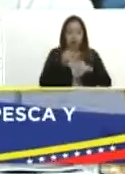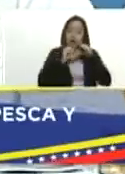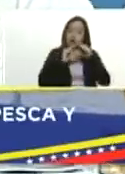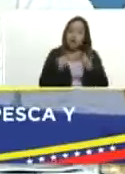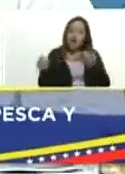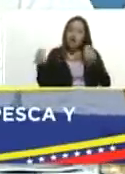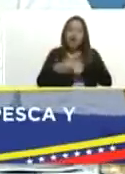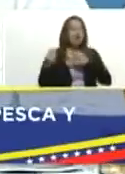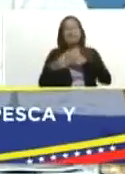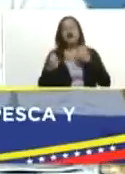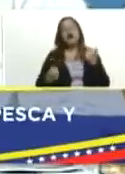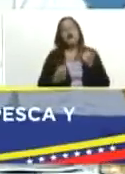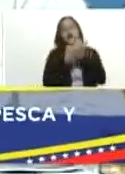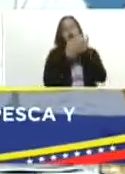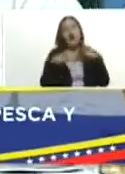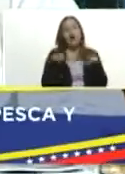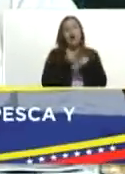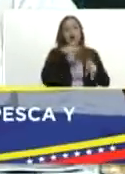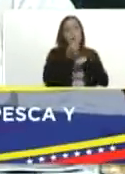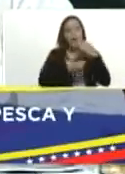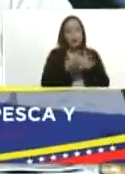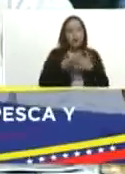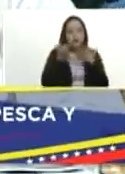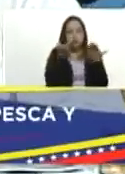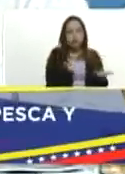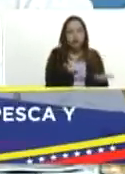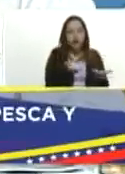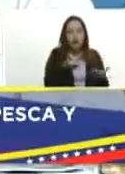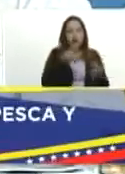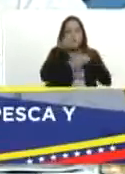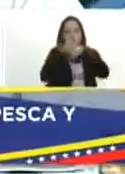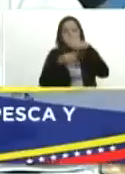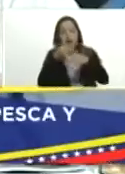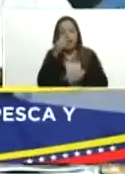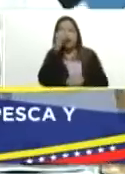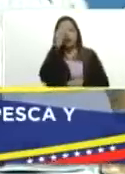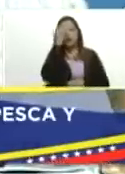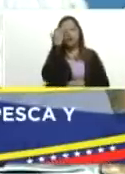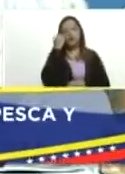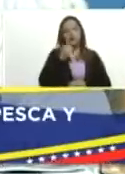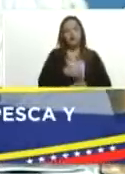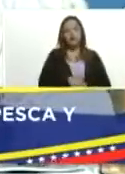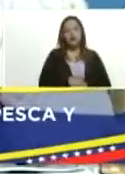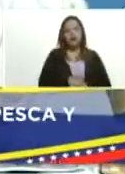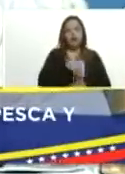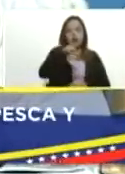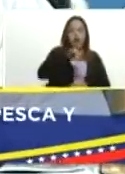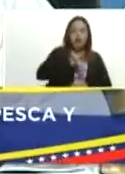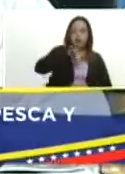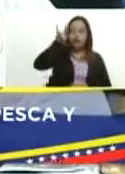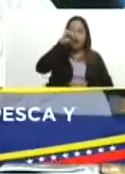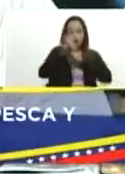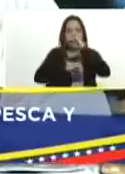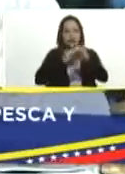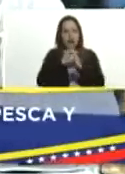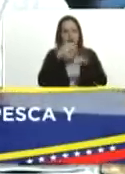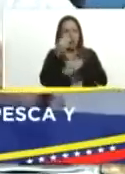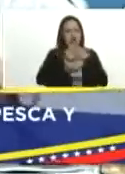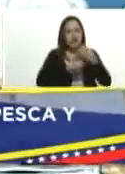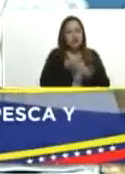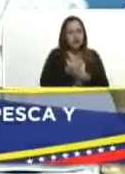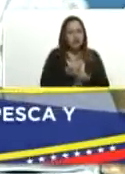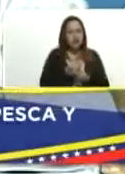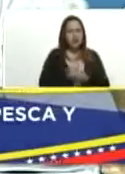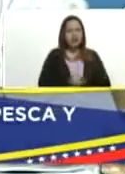viniendo las inversiones como la que han usted conversado con esas giras internacionales que hizo en